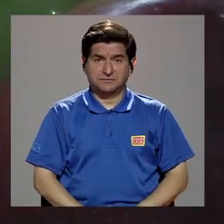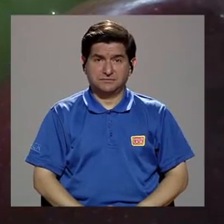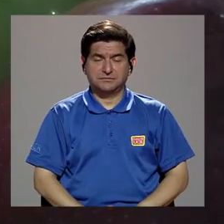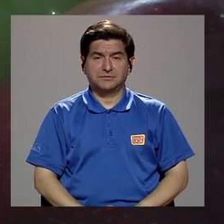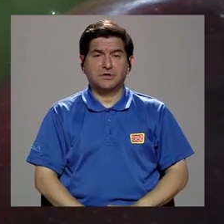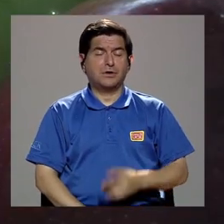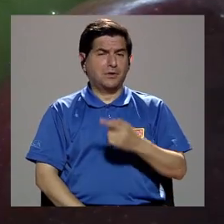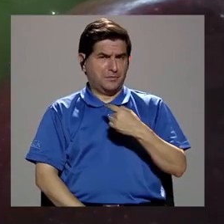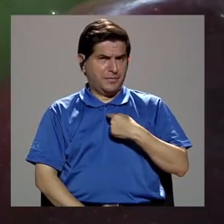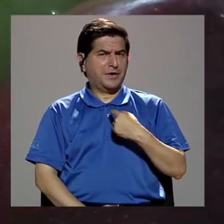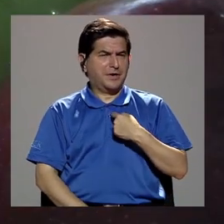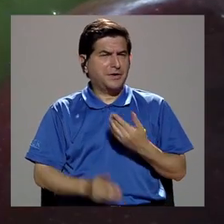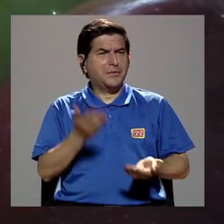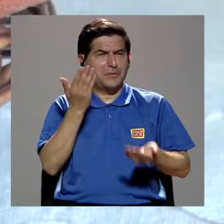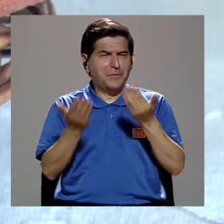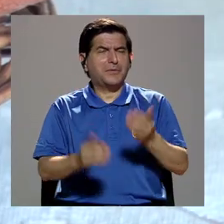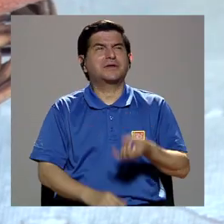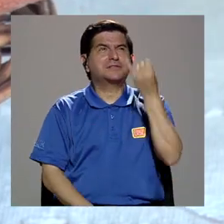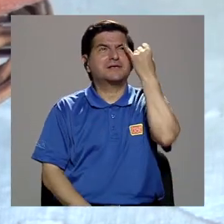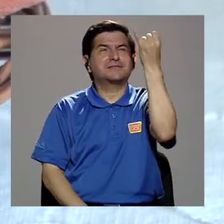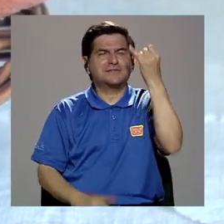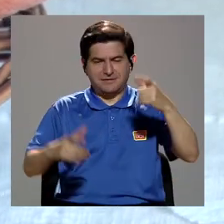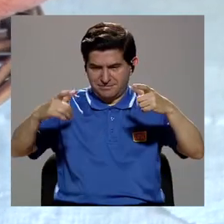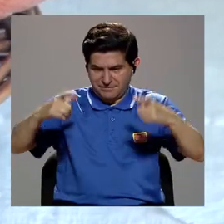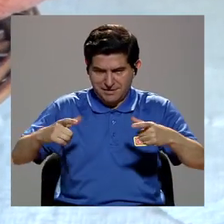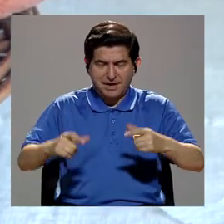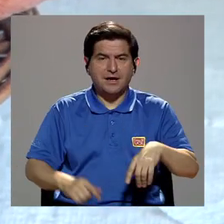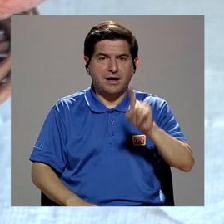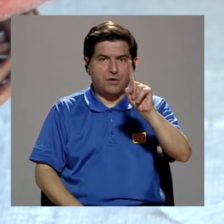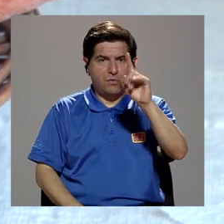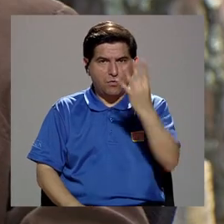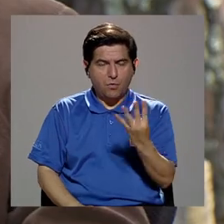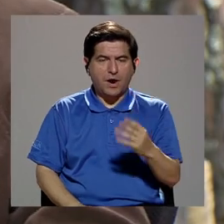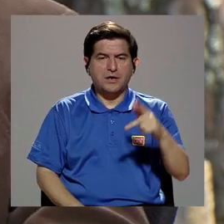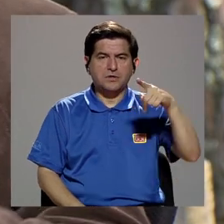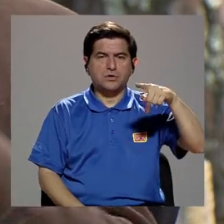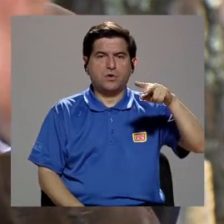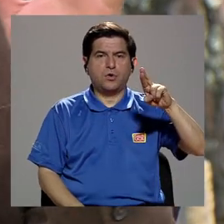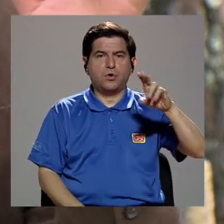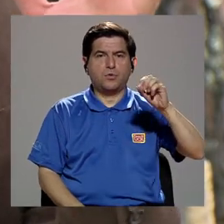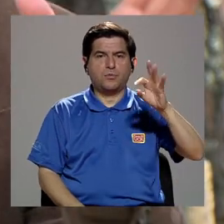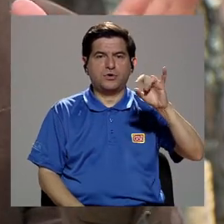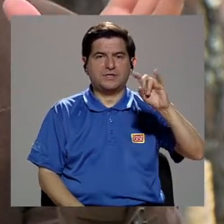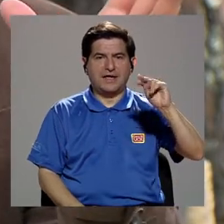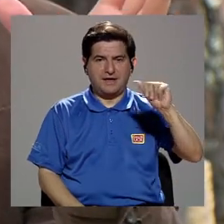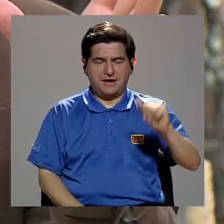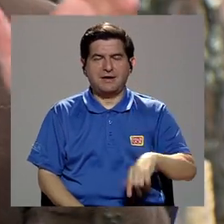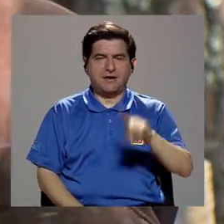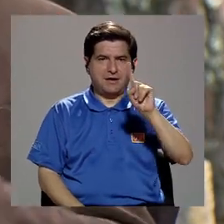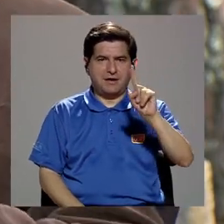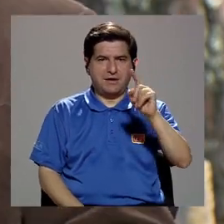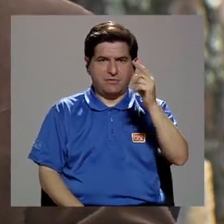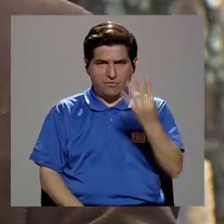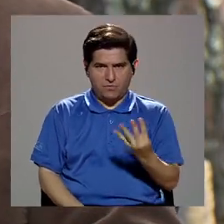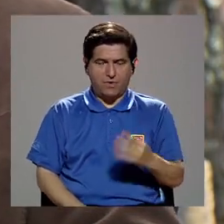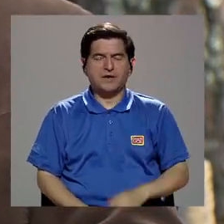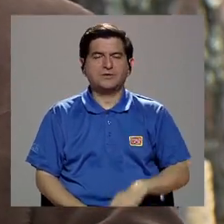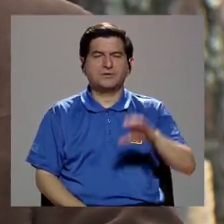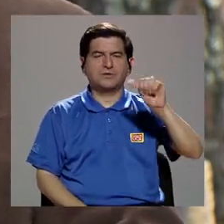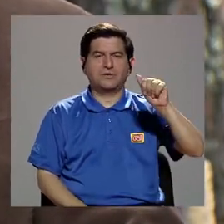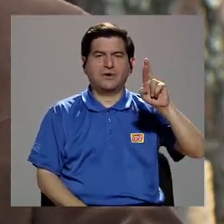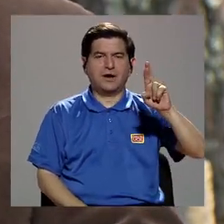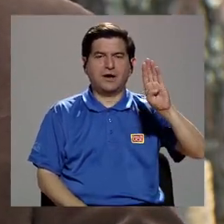tener una proporción, 1/4 parte de proteína, 1/4 parte de carbohidratos y 50% del plato debería